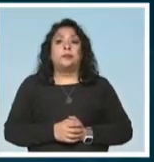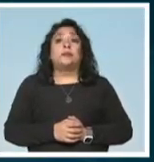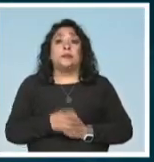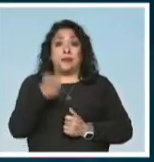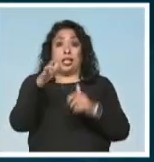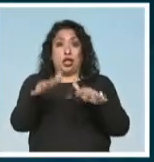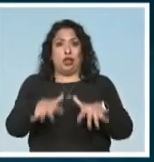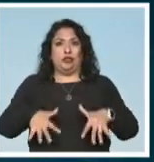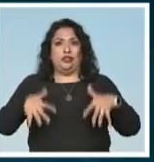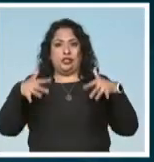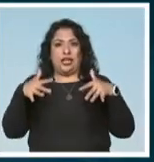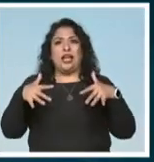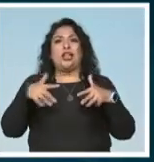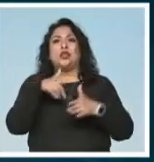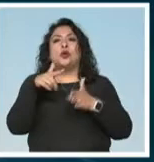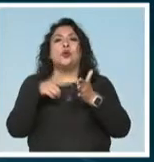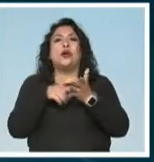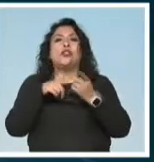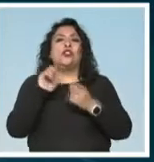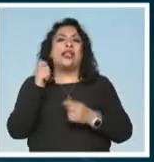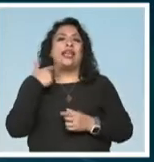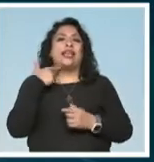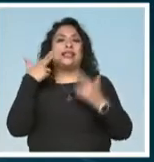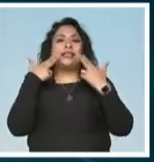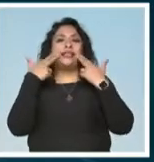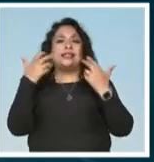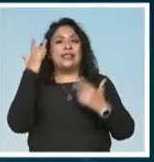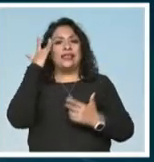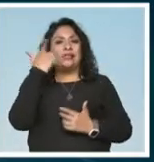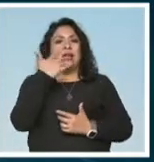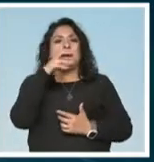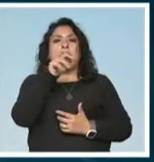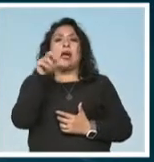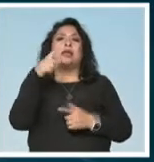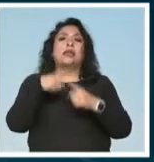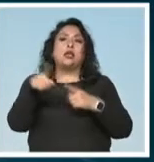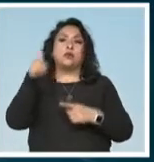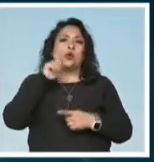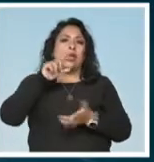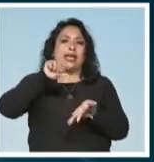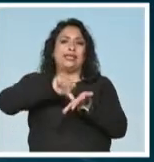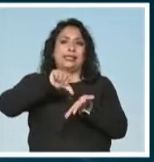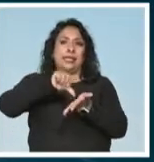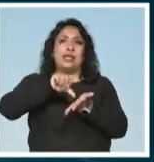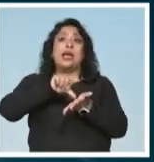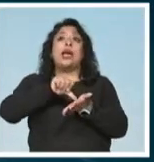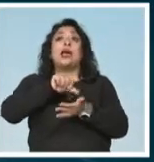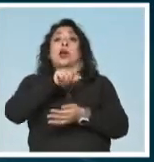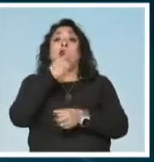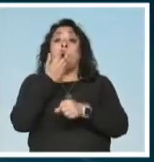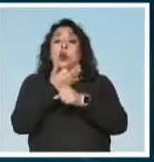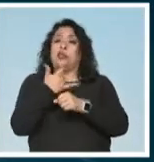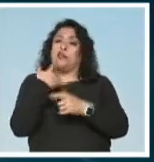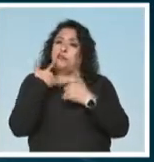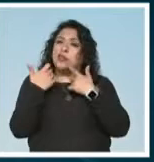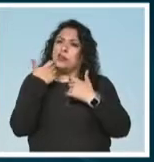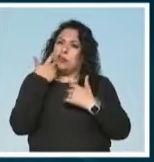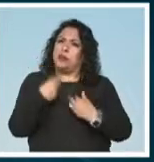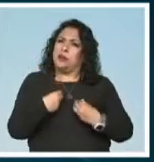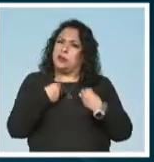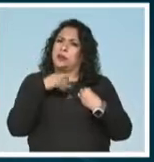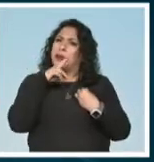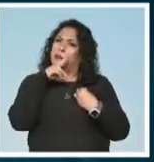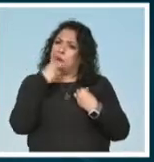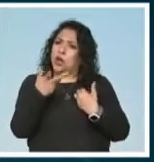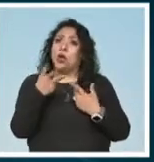Este concierto, que se llevó a cabo en la exhacienda San Gabriel, fue dedicada a las mujeres de Irán, quienes se encuentran luchando por mejores